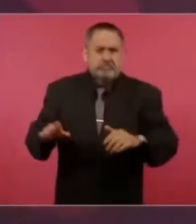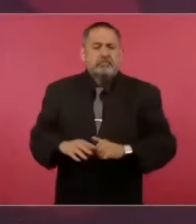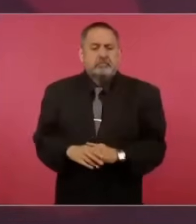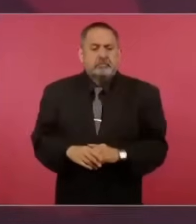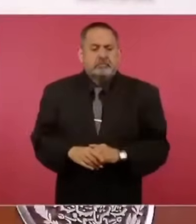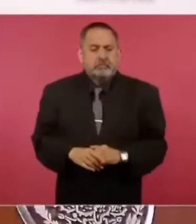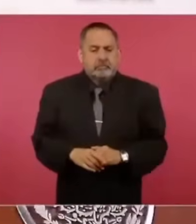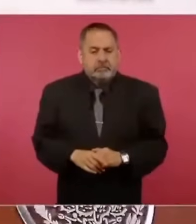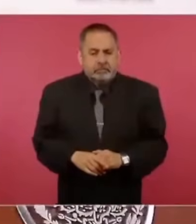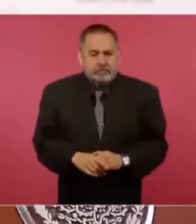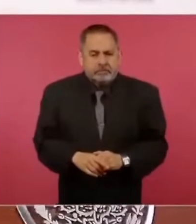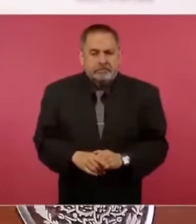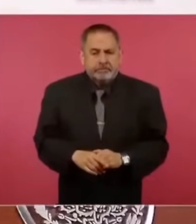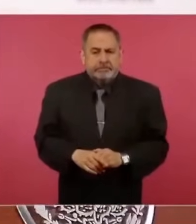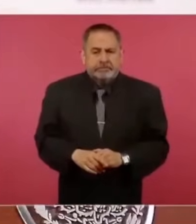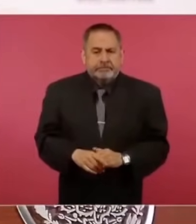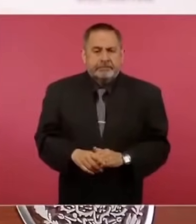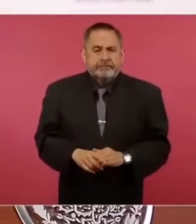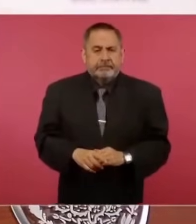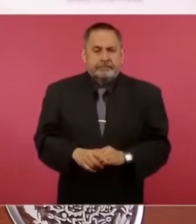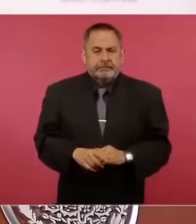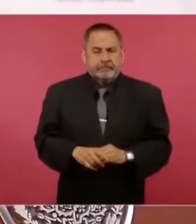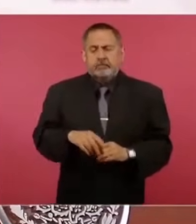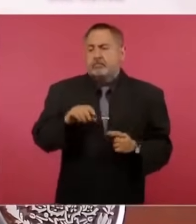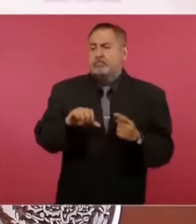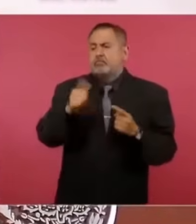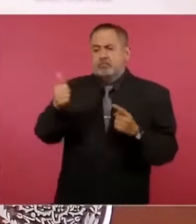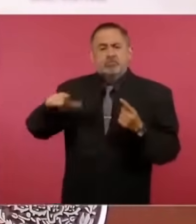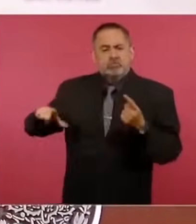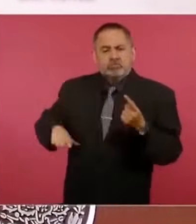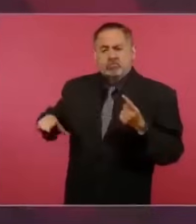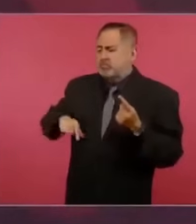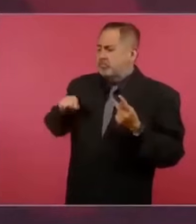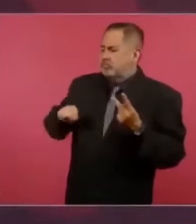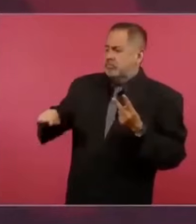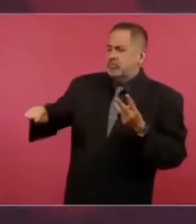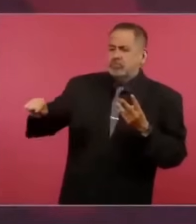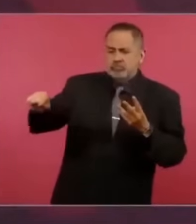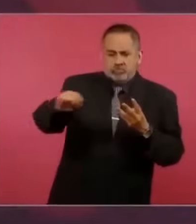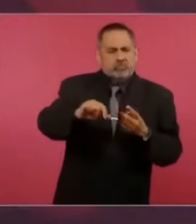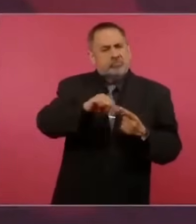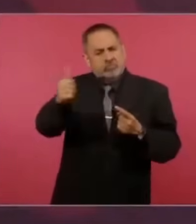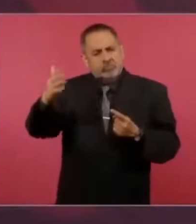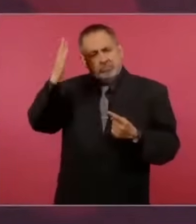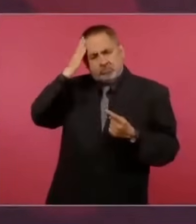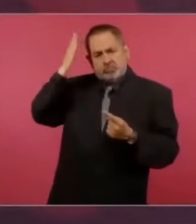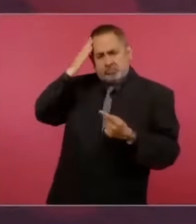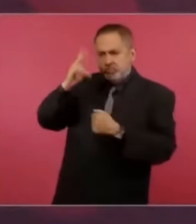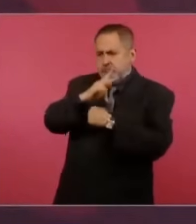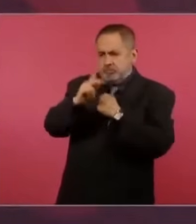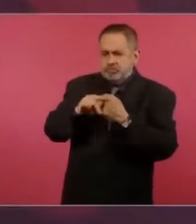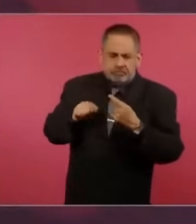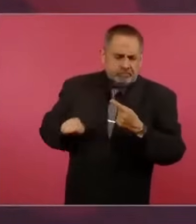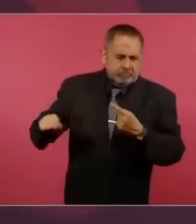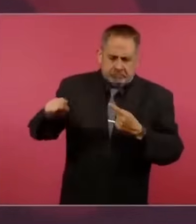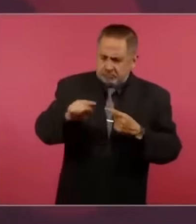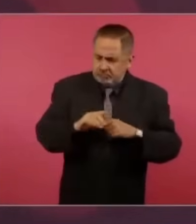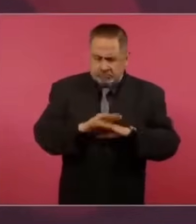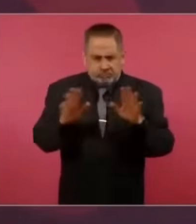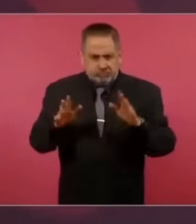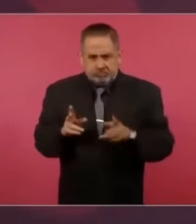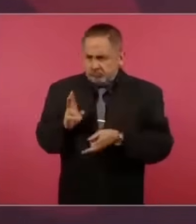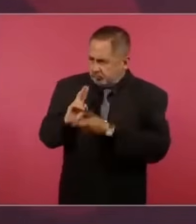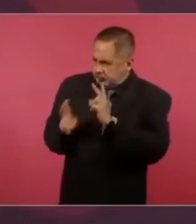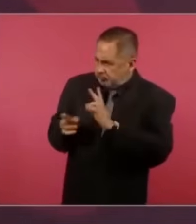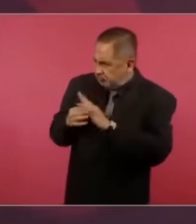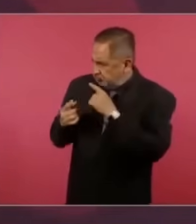por iniciativa de otros gobiernos y dirigentes, se les ha